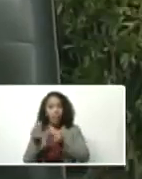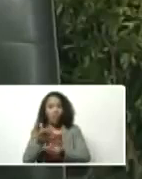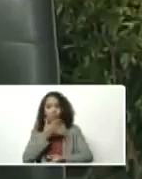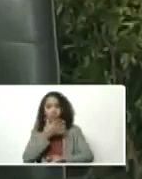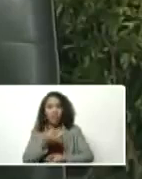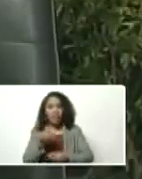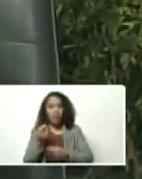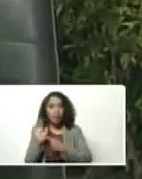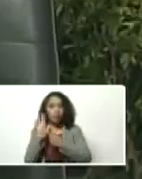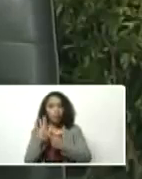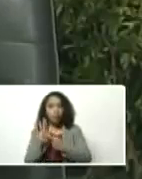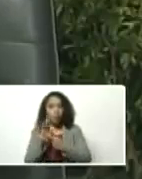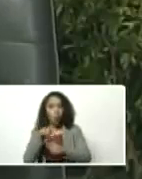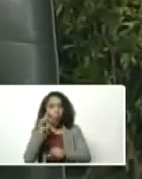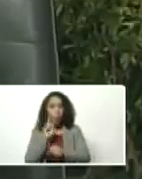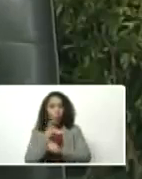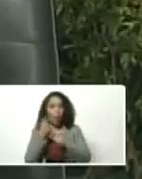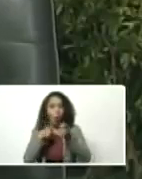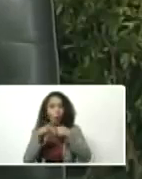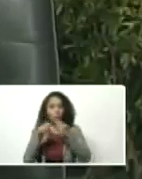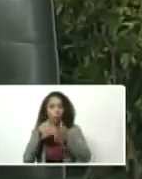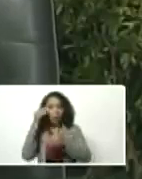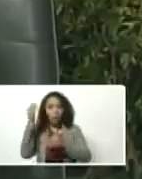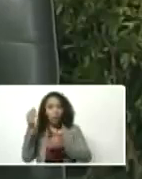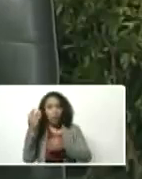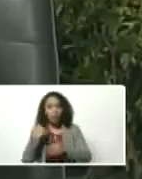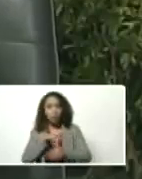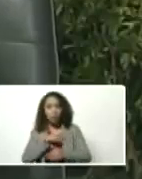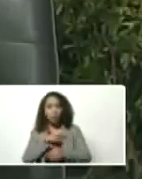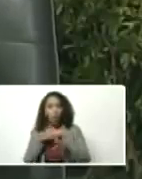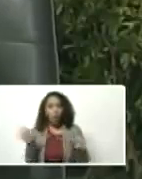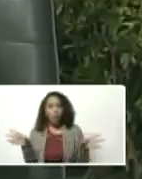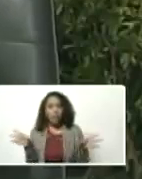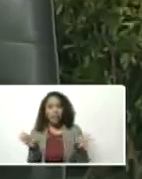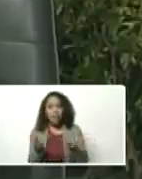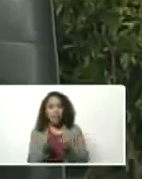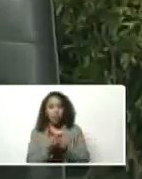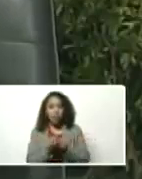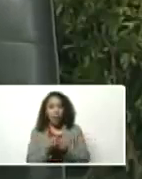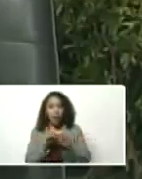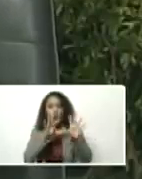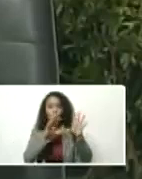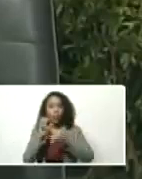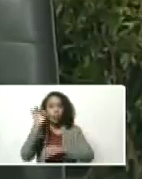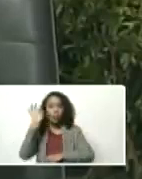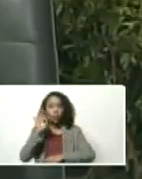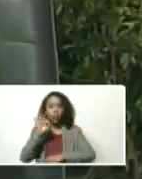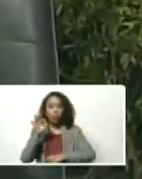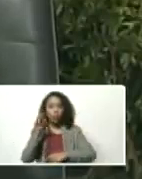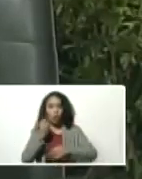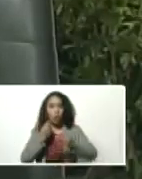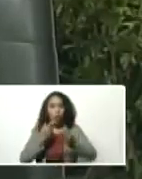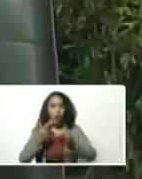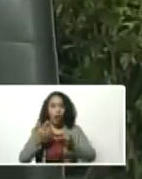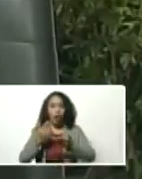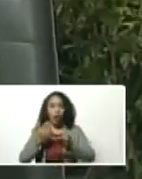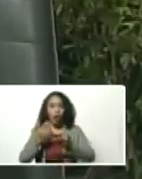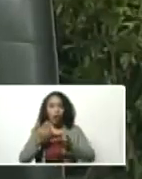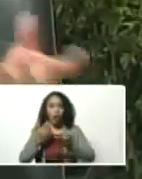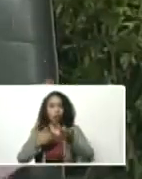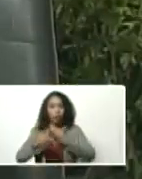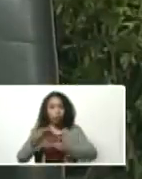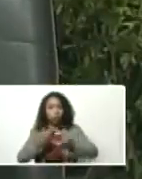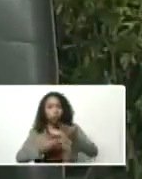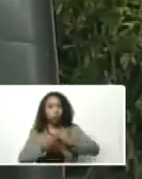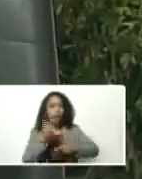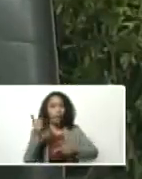través de la Ventanilla Única de Comercio Exterior estamos simplificando el 90% de los trámites. Ese siempre ha sido un pedido